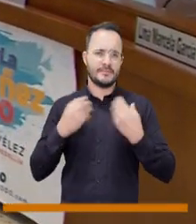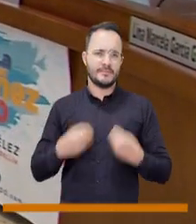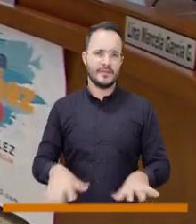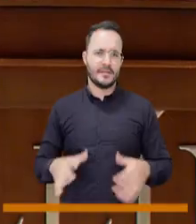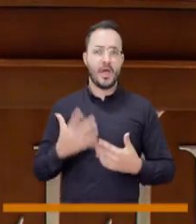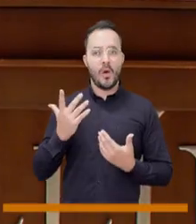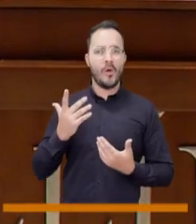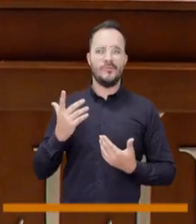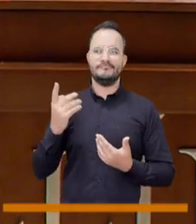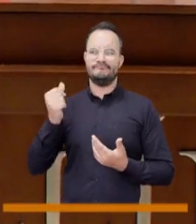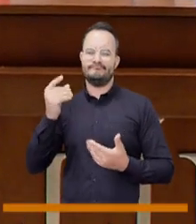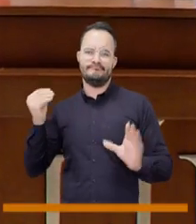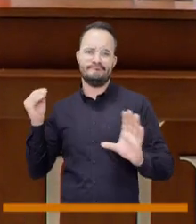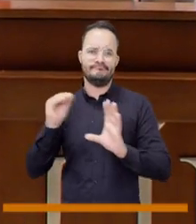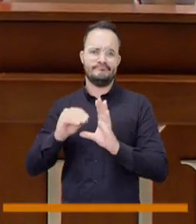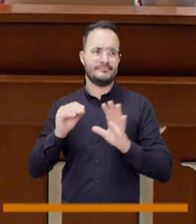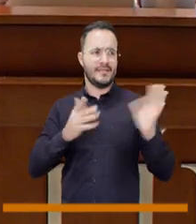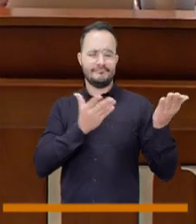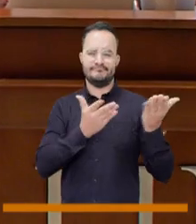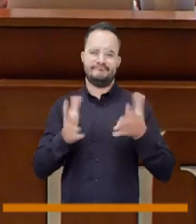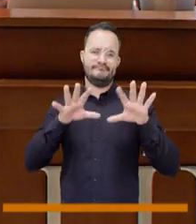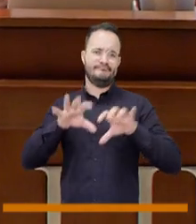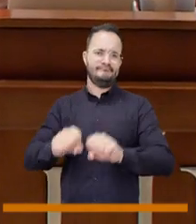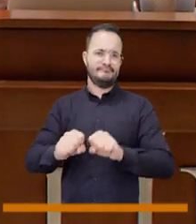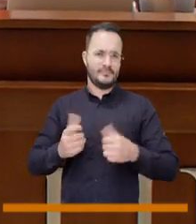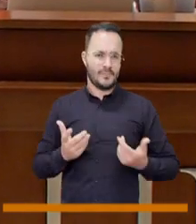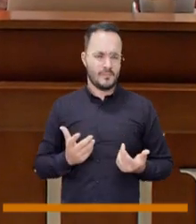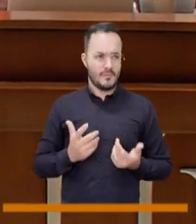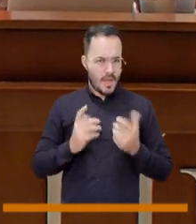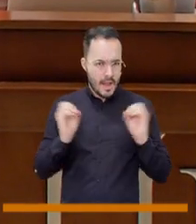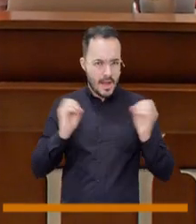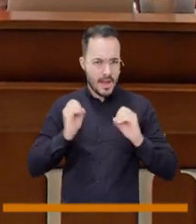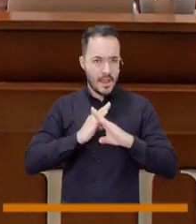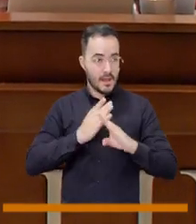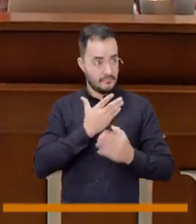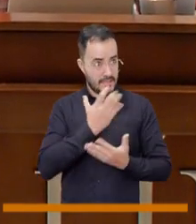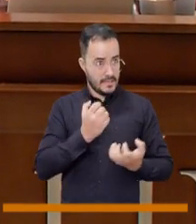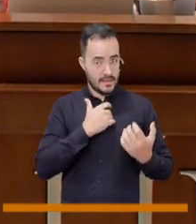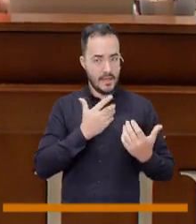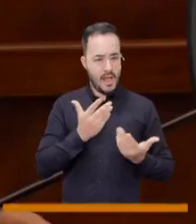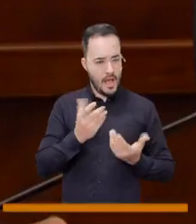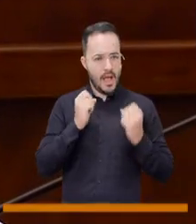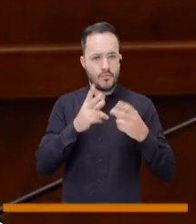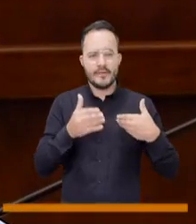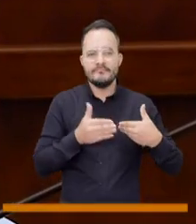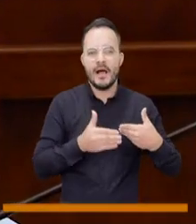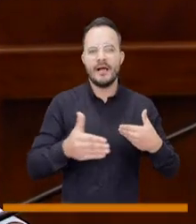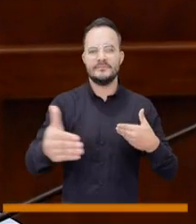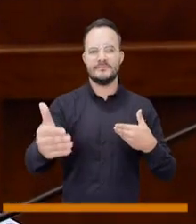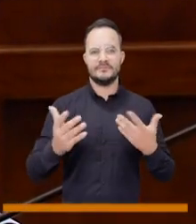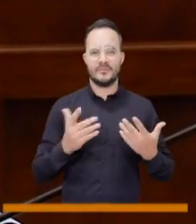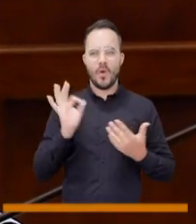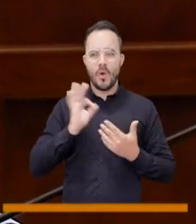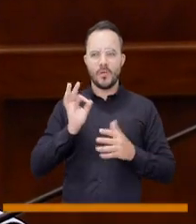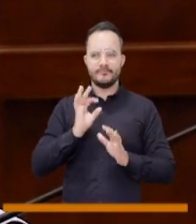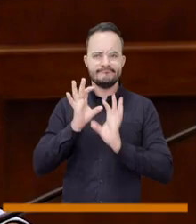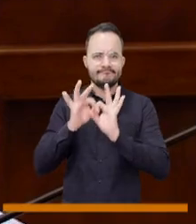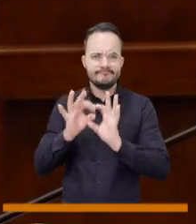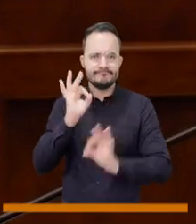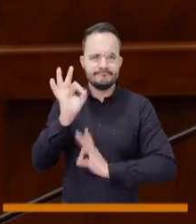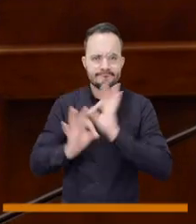la nación no tenga que capitalizarla, incluso tomar parte de la empresa, ¿cómo podemos nosotros hacer para solventar